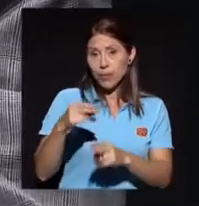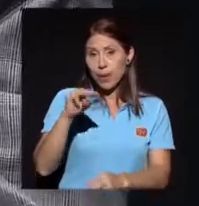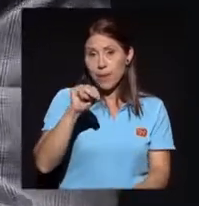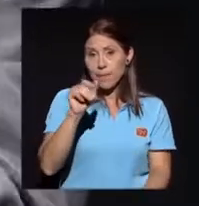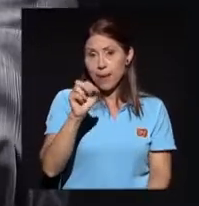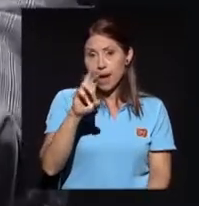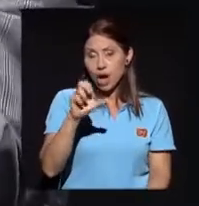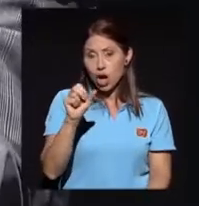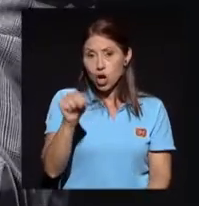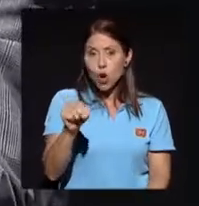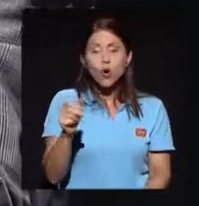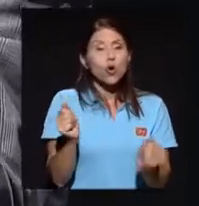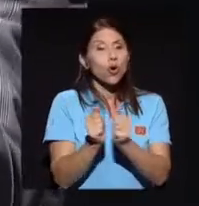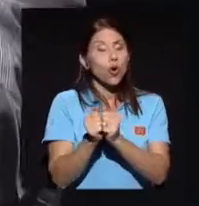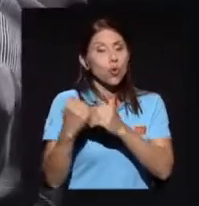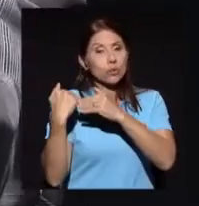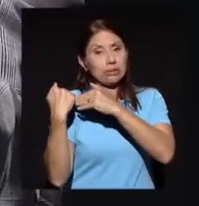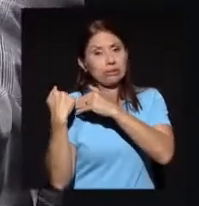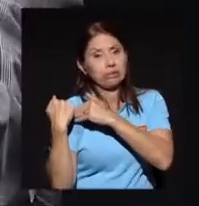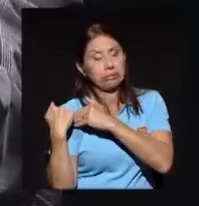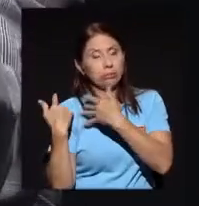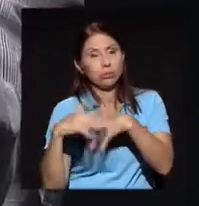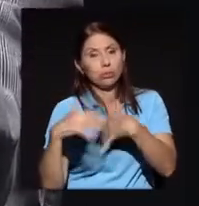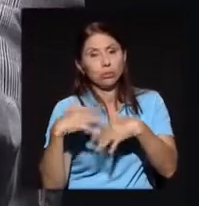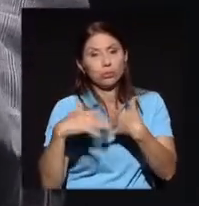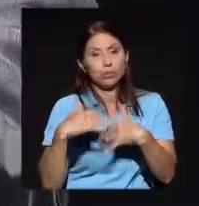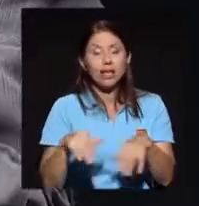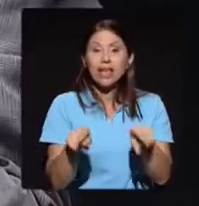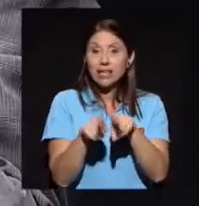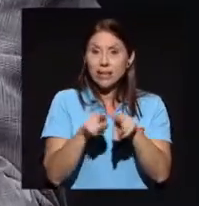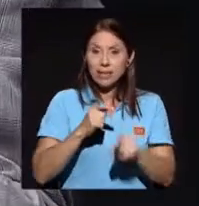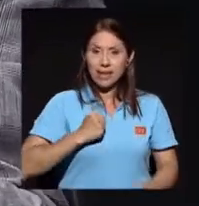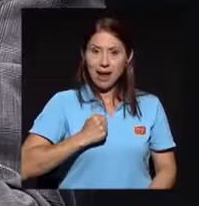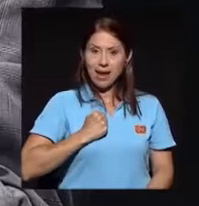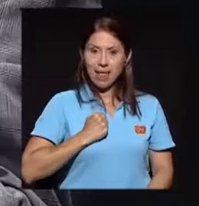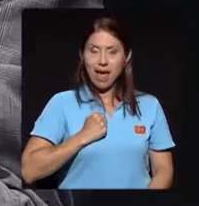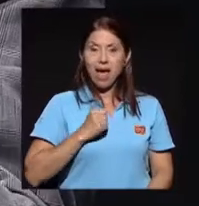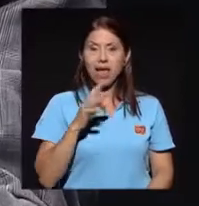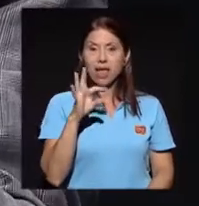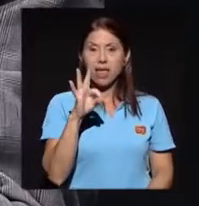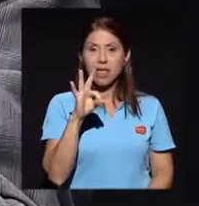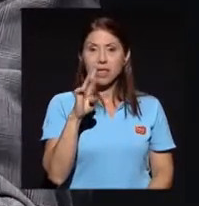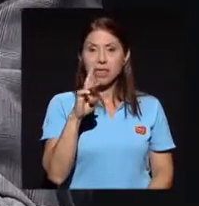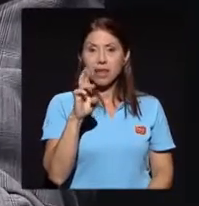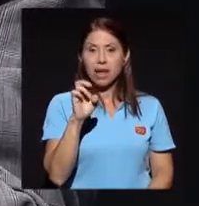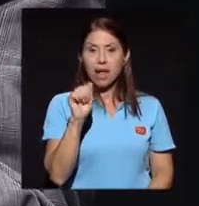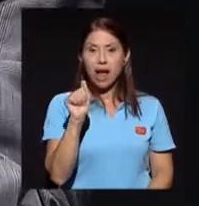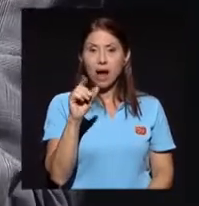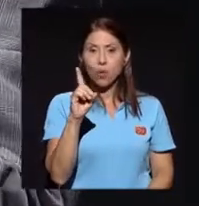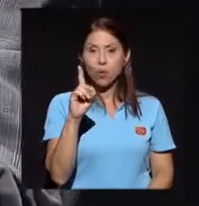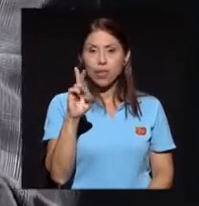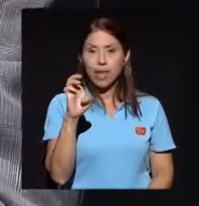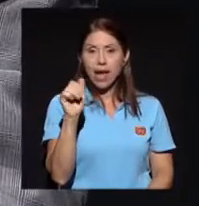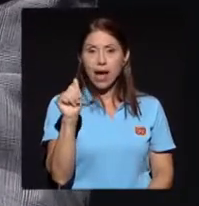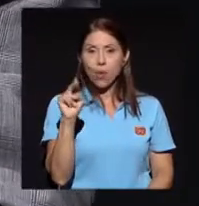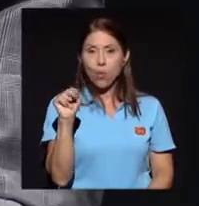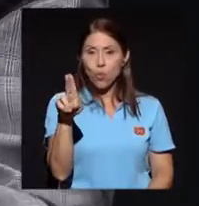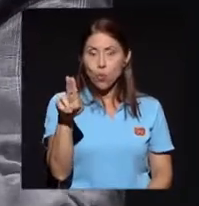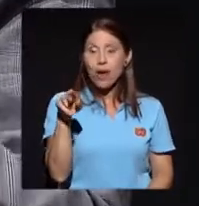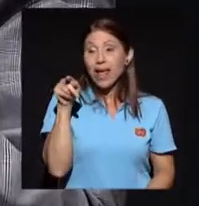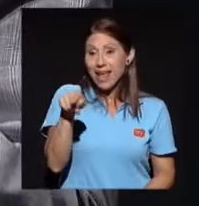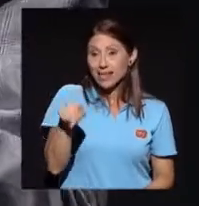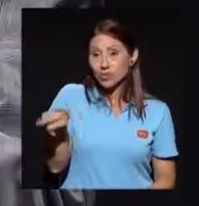y crudo por el otro en canadá son como dos figuras de renovación